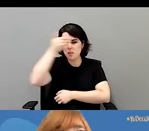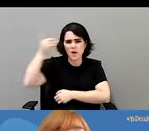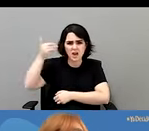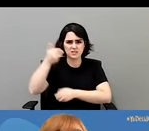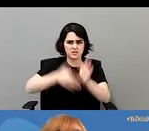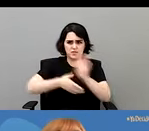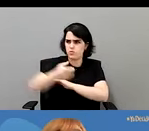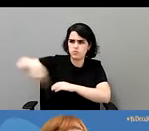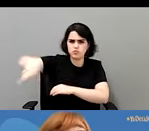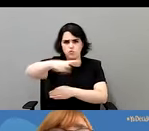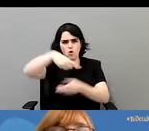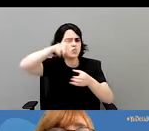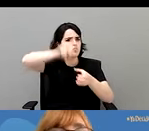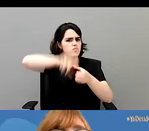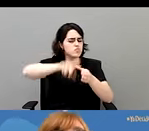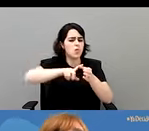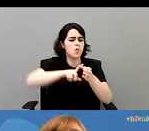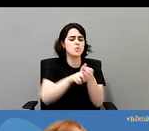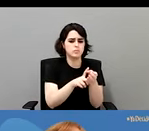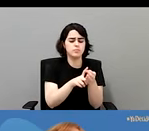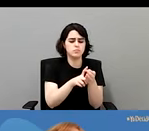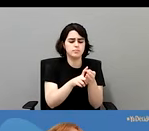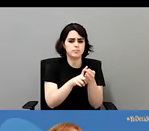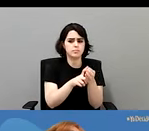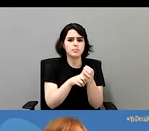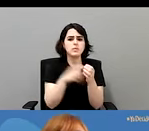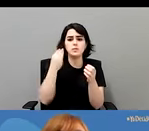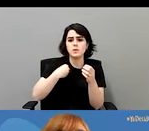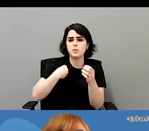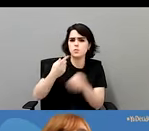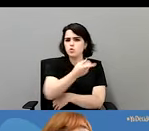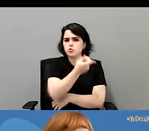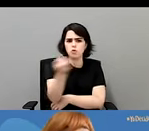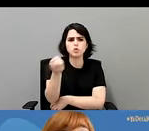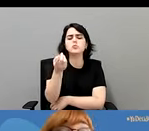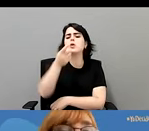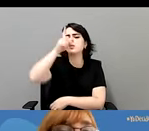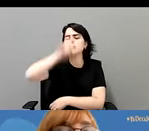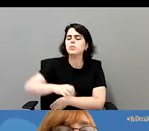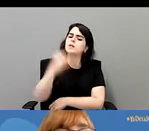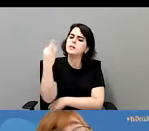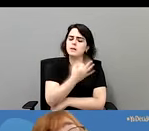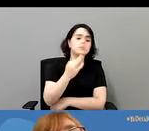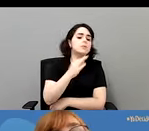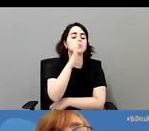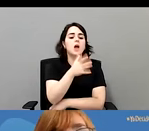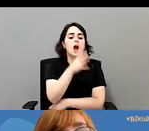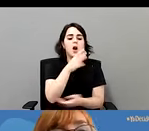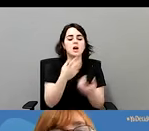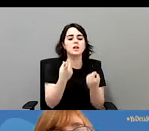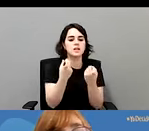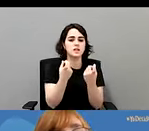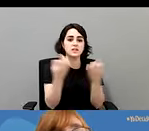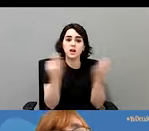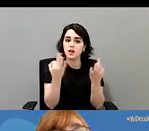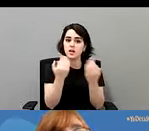ahí. Y ese estabais ahí, quiero que lo tengáis presente porque necesitamos que ahora, con la regulación